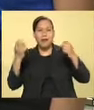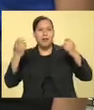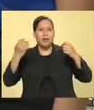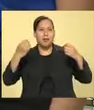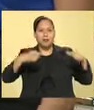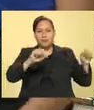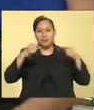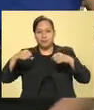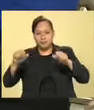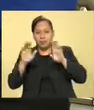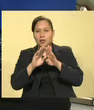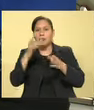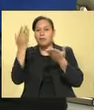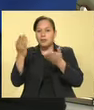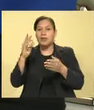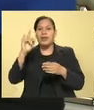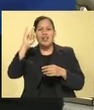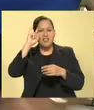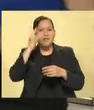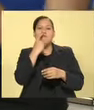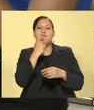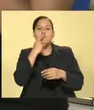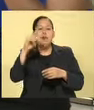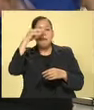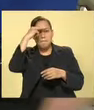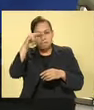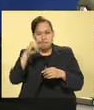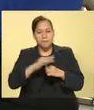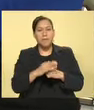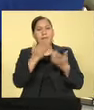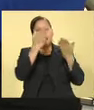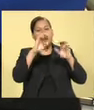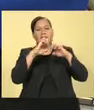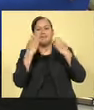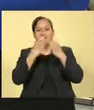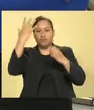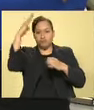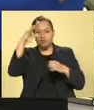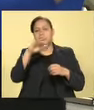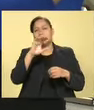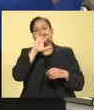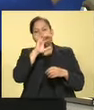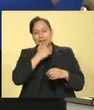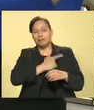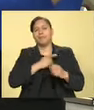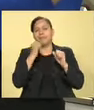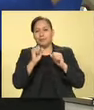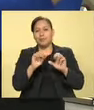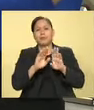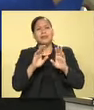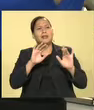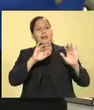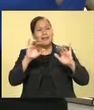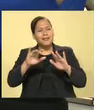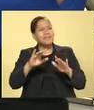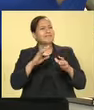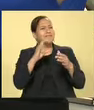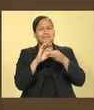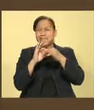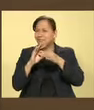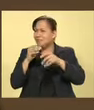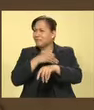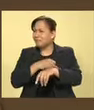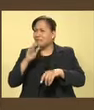siempre sin violencia. Como este de los Diablos Rojos del México en el Foro Sol. Está increíble, les va a encantar porque el ambiente es muy familiar,